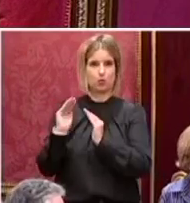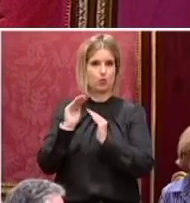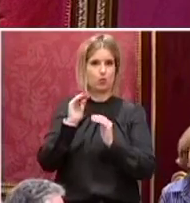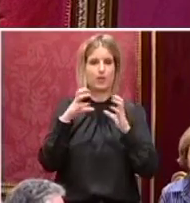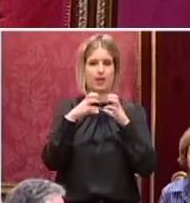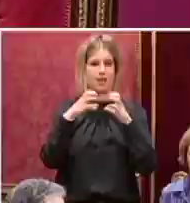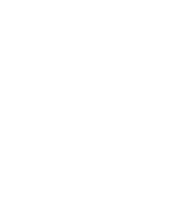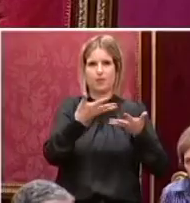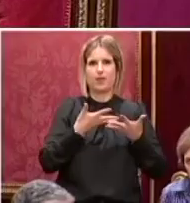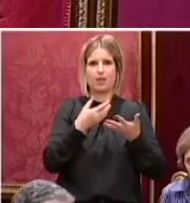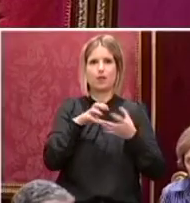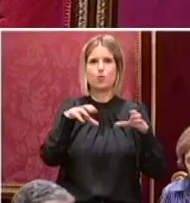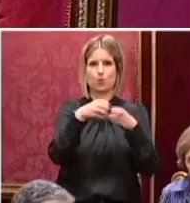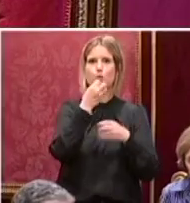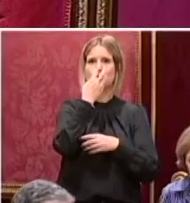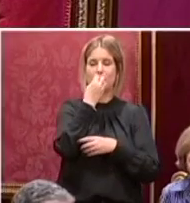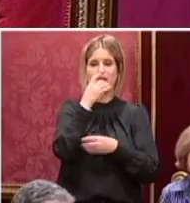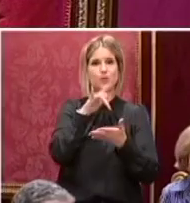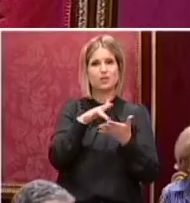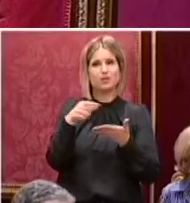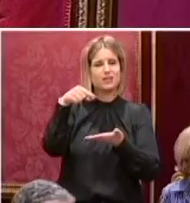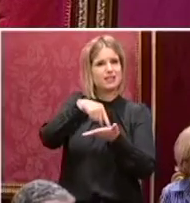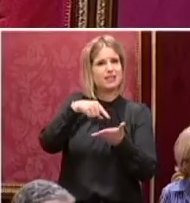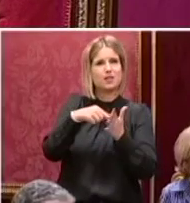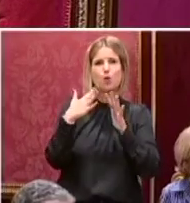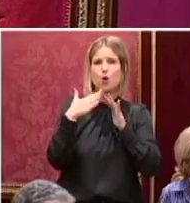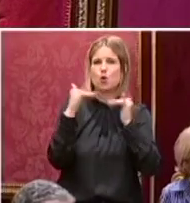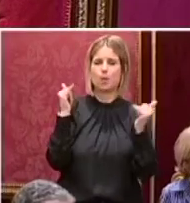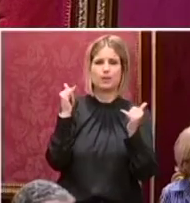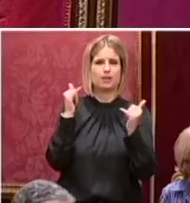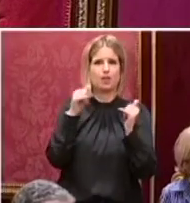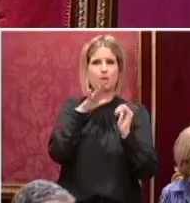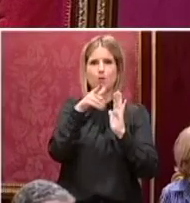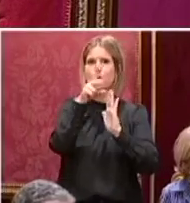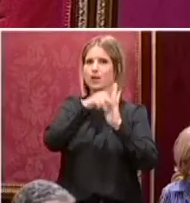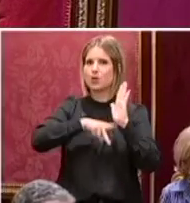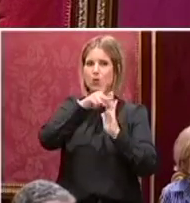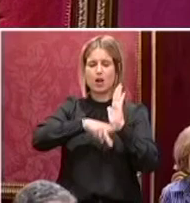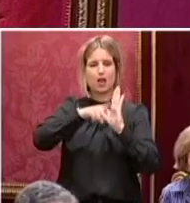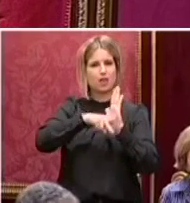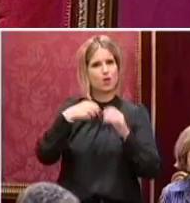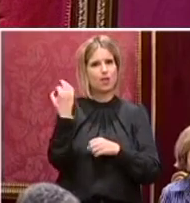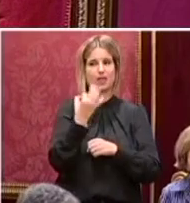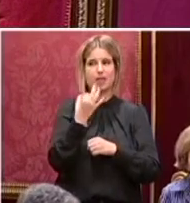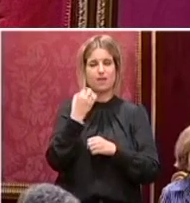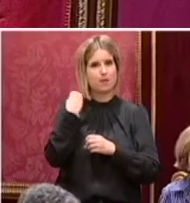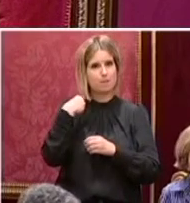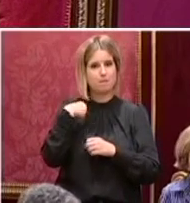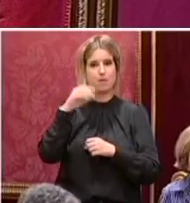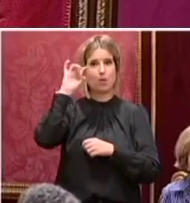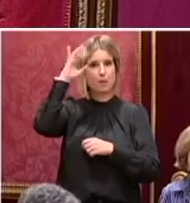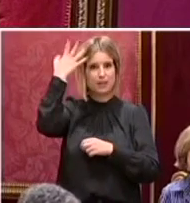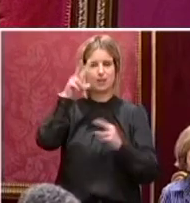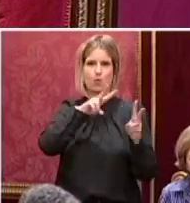así lo creo firmemente. Exigimos una compensación y la compensación y la regulación tiene que venir de quien ha inventado